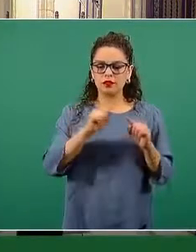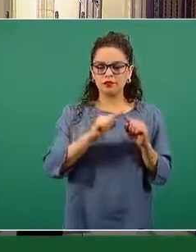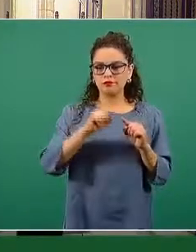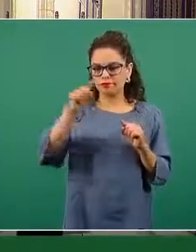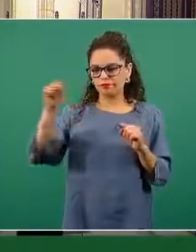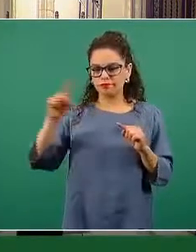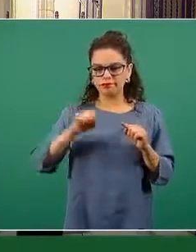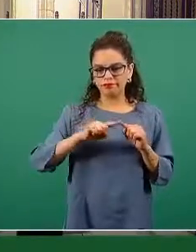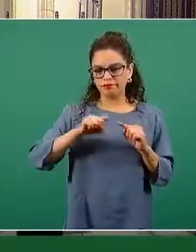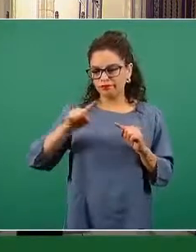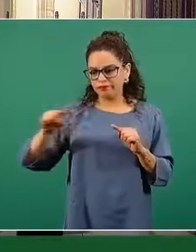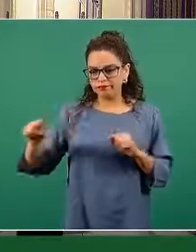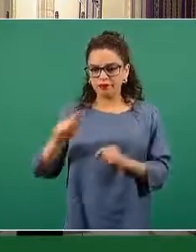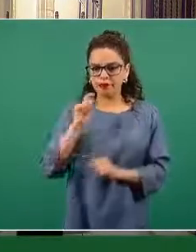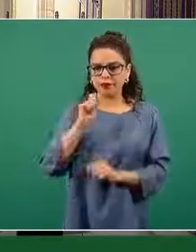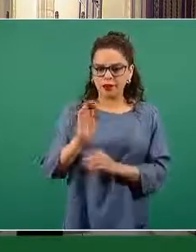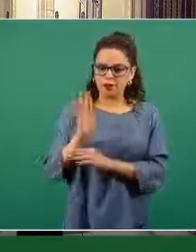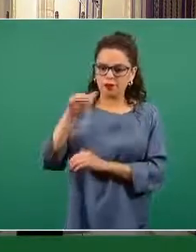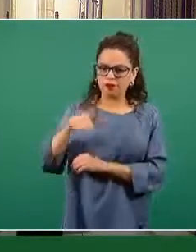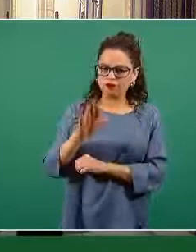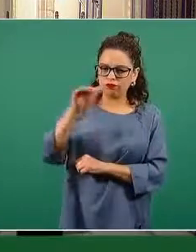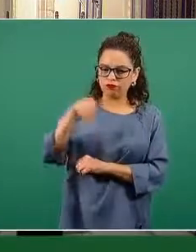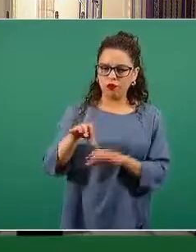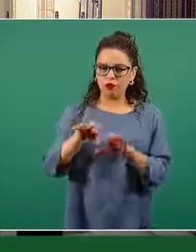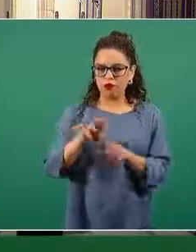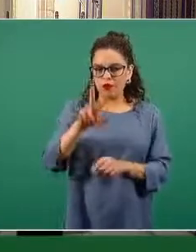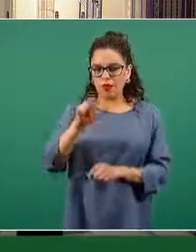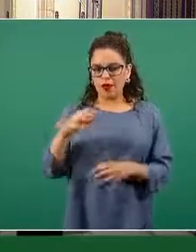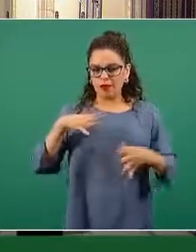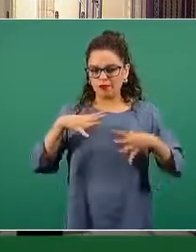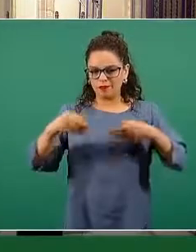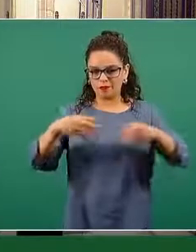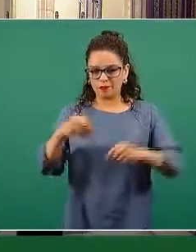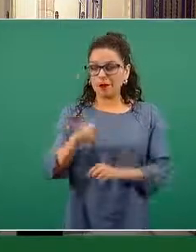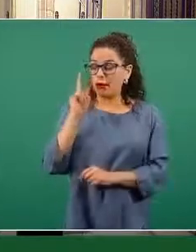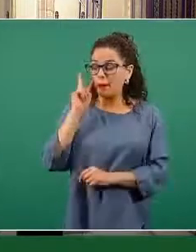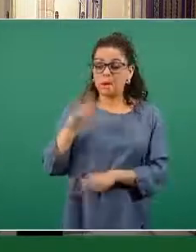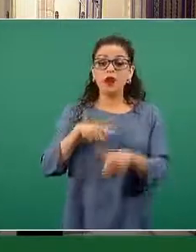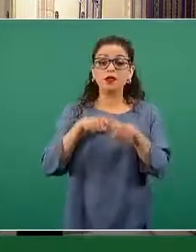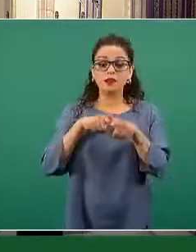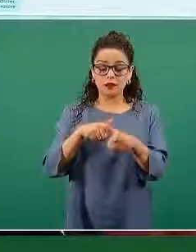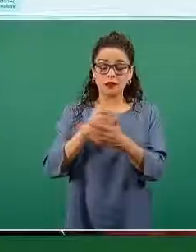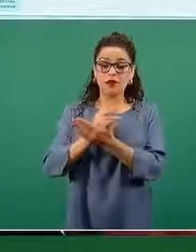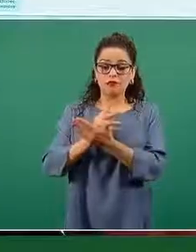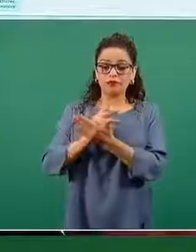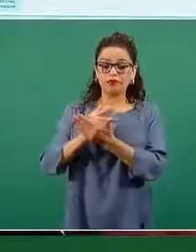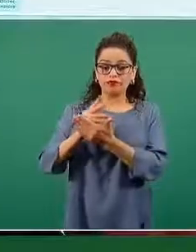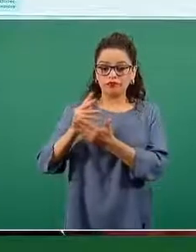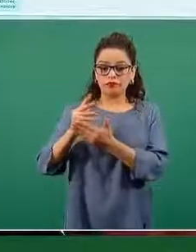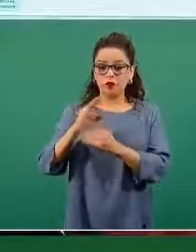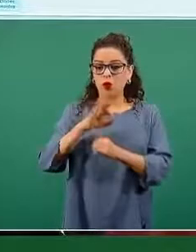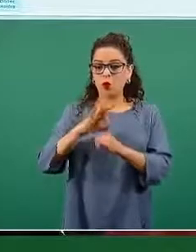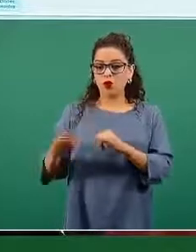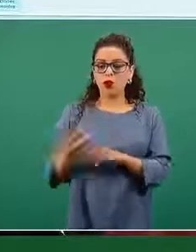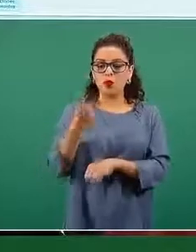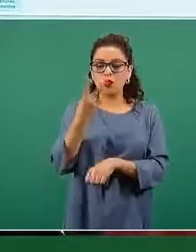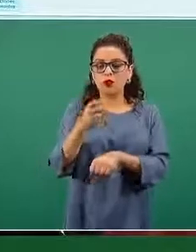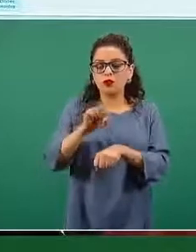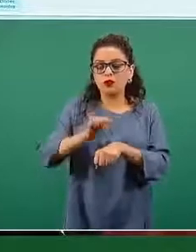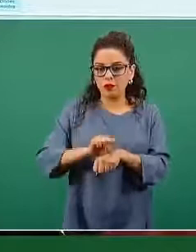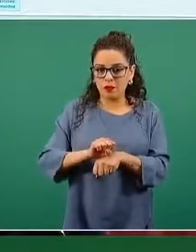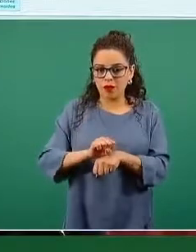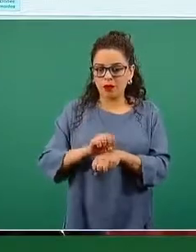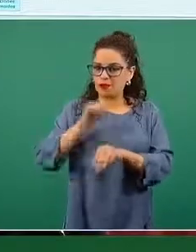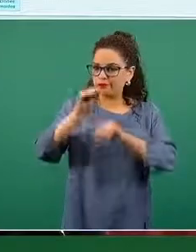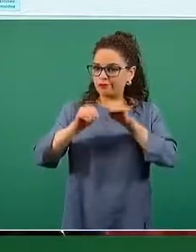y su comportamiento. Como pueden ustedes notar, seguimos teniendo un incremento en las dos últimas semanas graficadas, que son